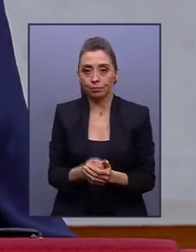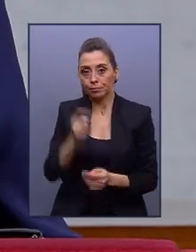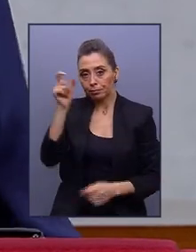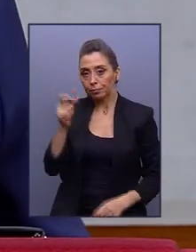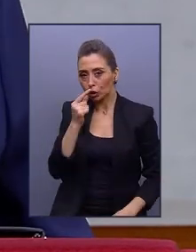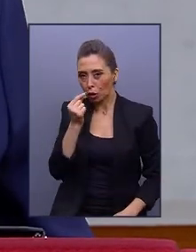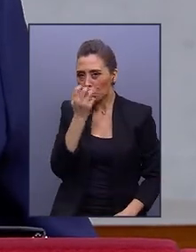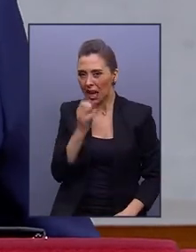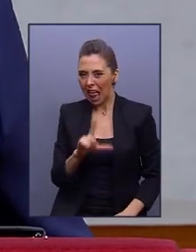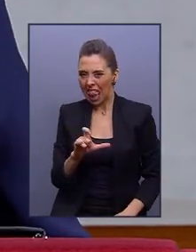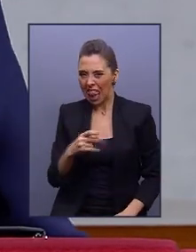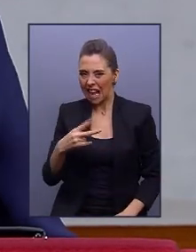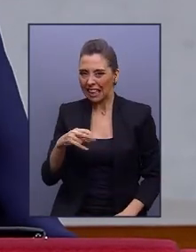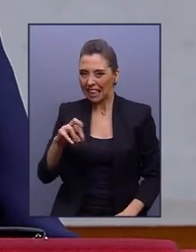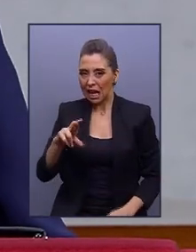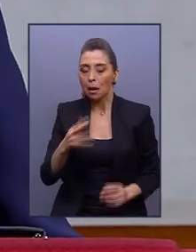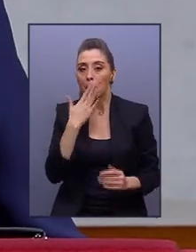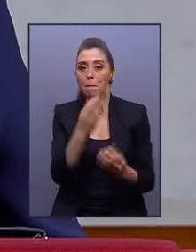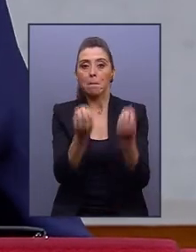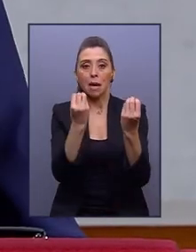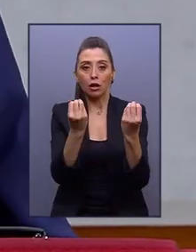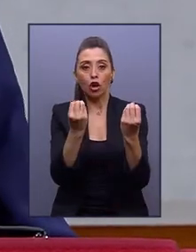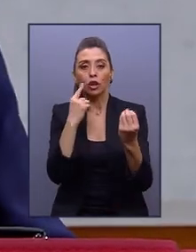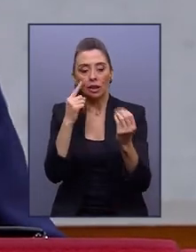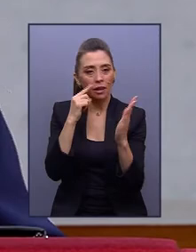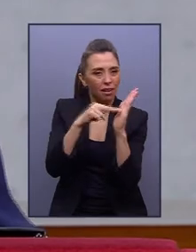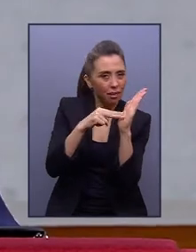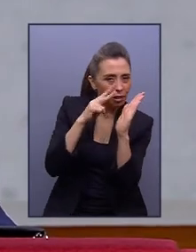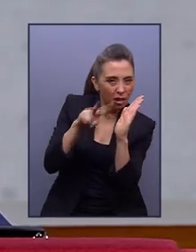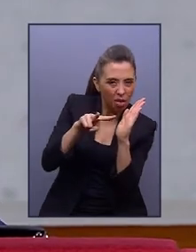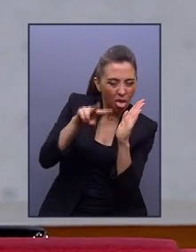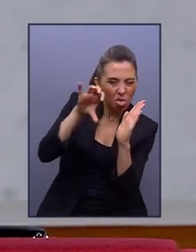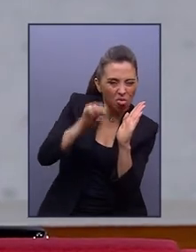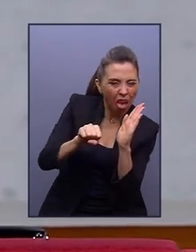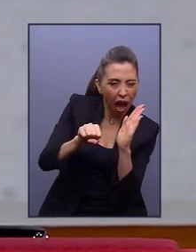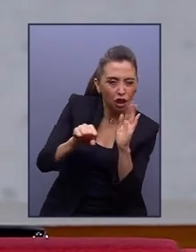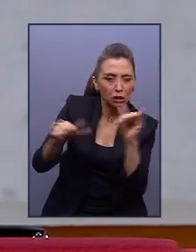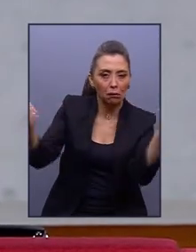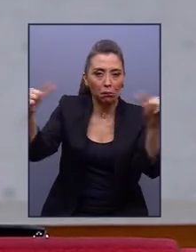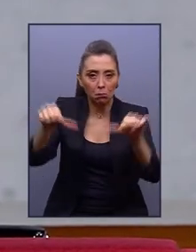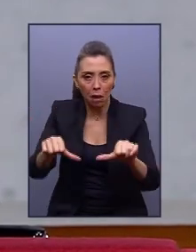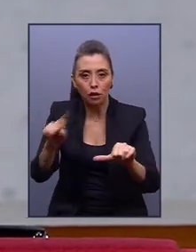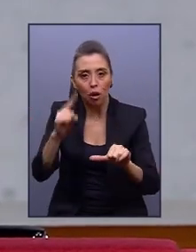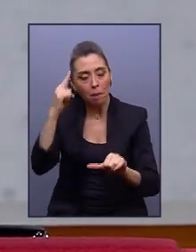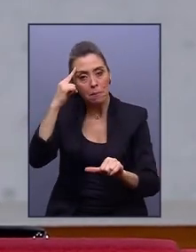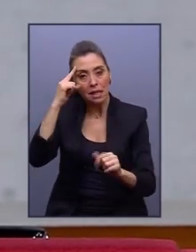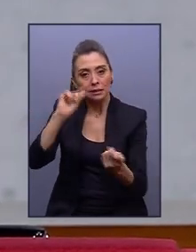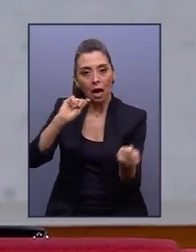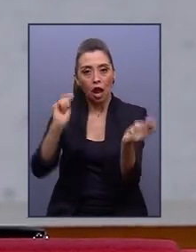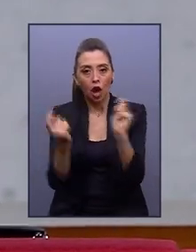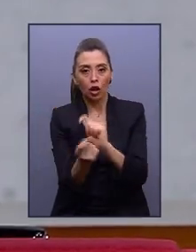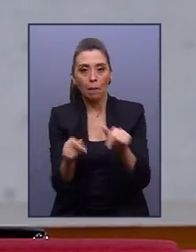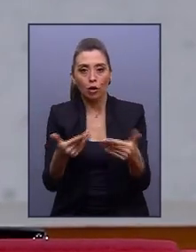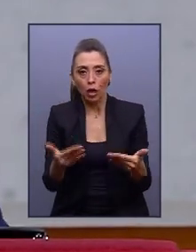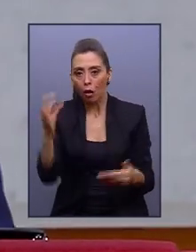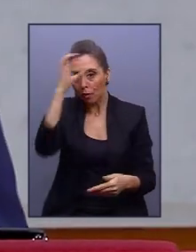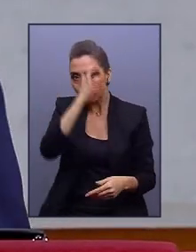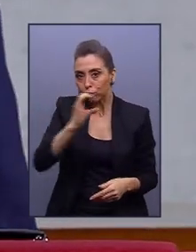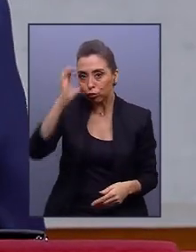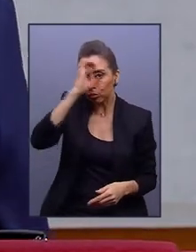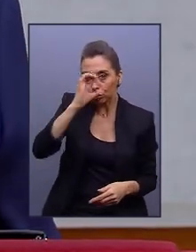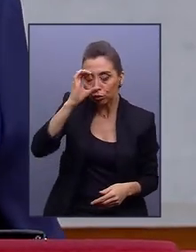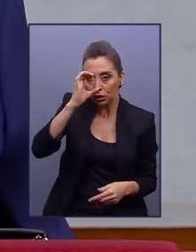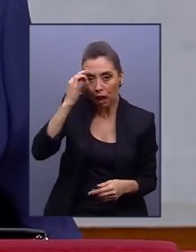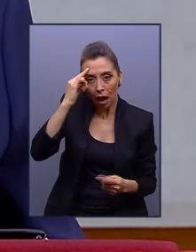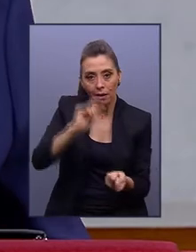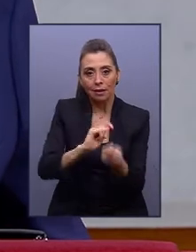Norbert Lechner, más fructífera que los diagnósticos catastrofistas me parece que es la exploración de los cambios en curso para buscar en